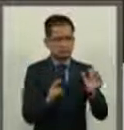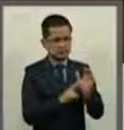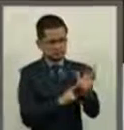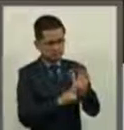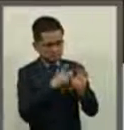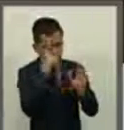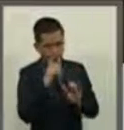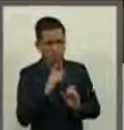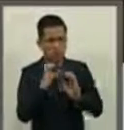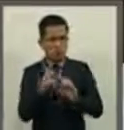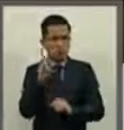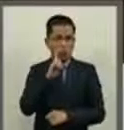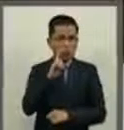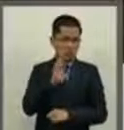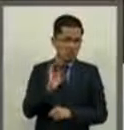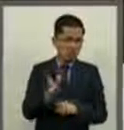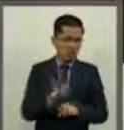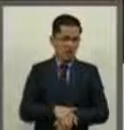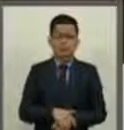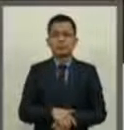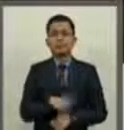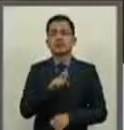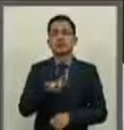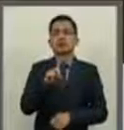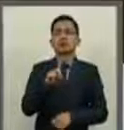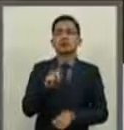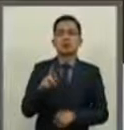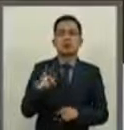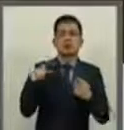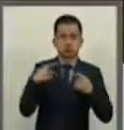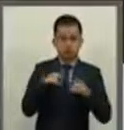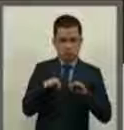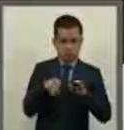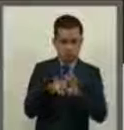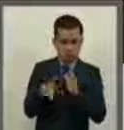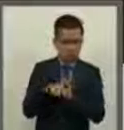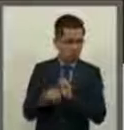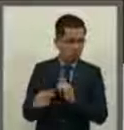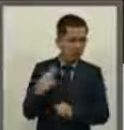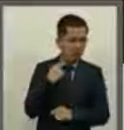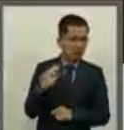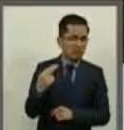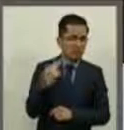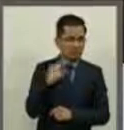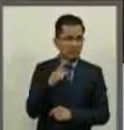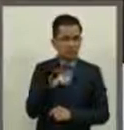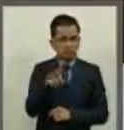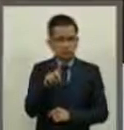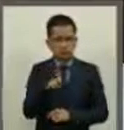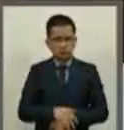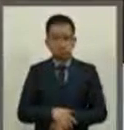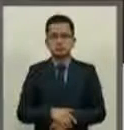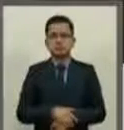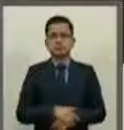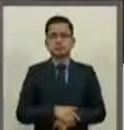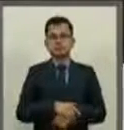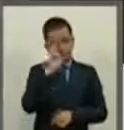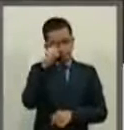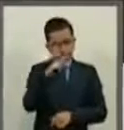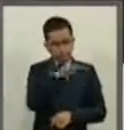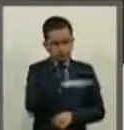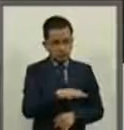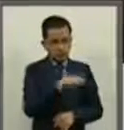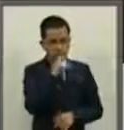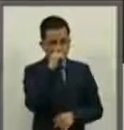proceso, 130 periodistas asesinados en los últimos años, un aumento de 400% en los